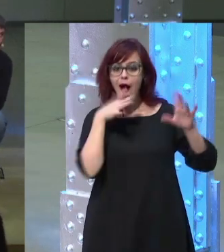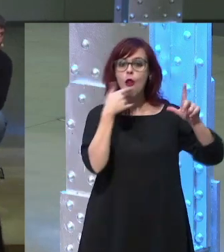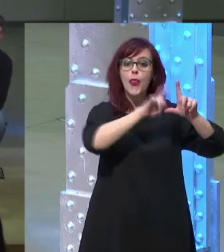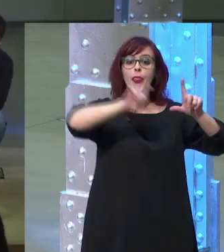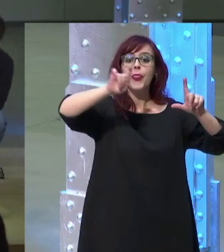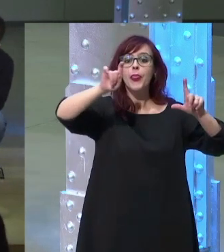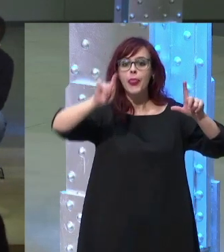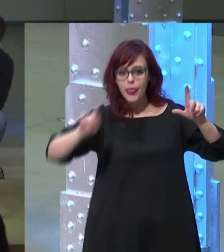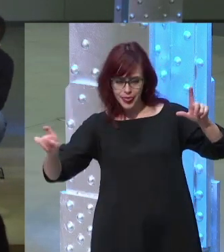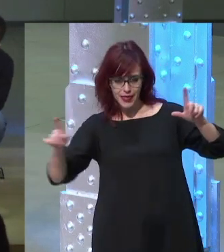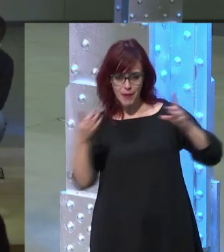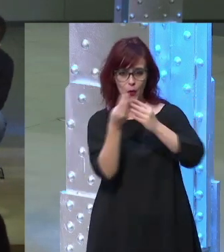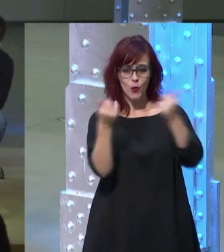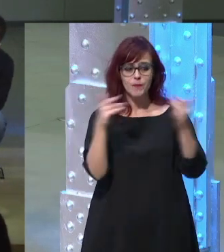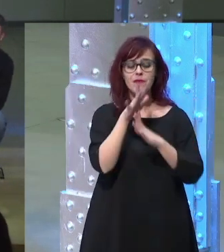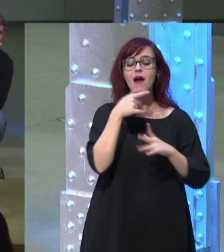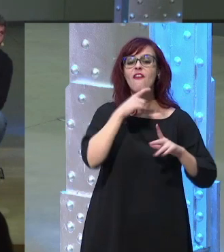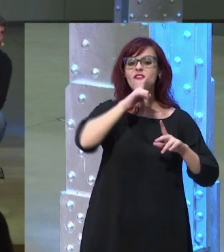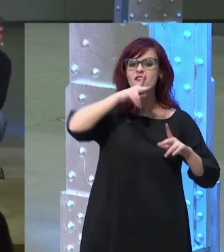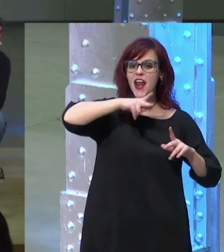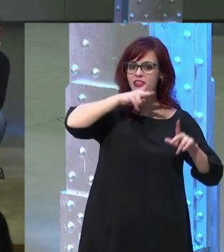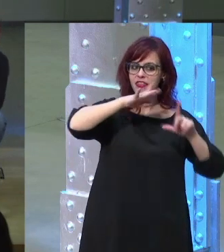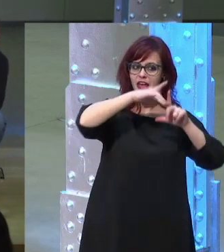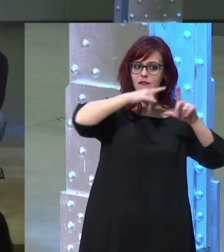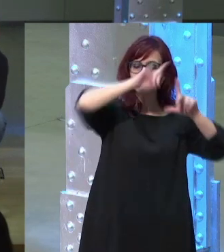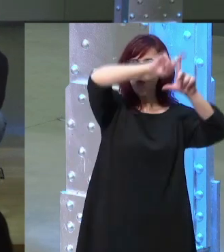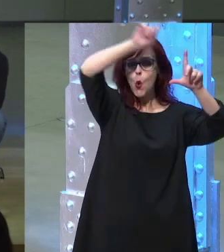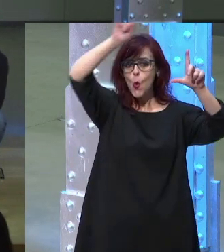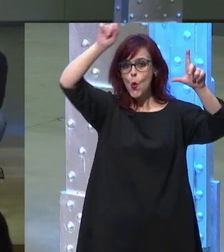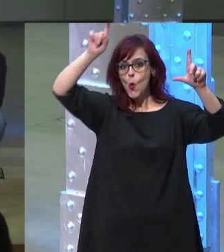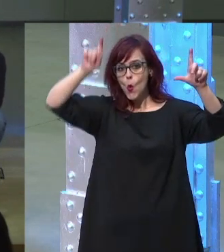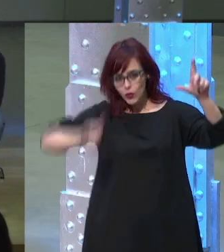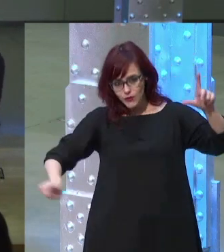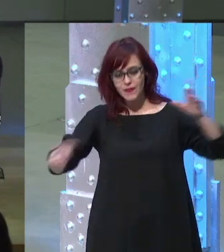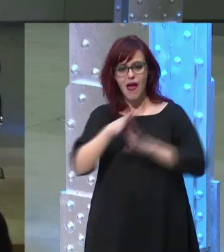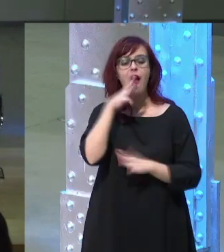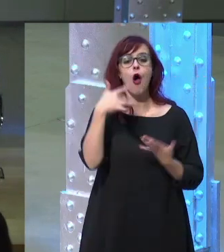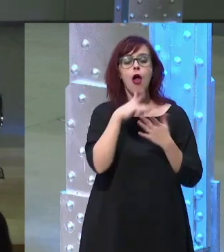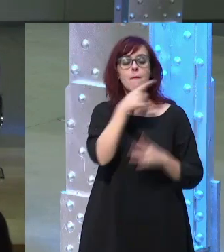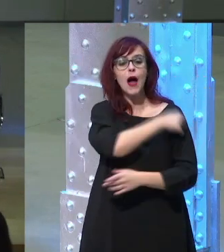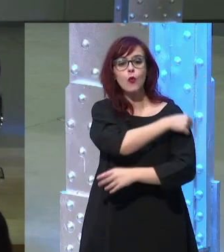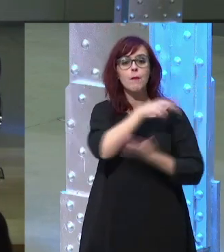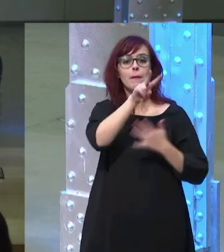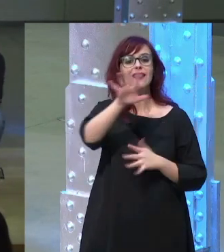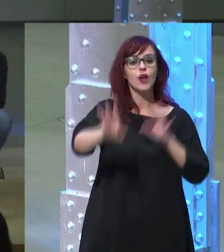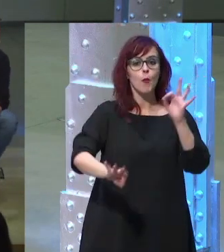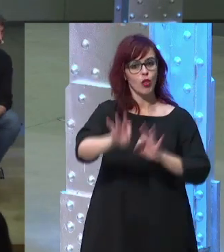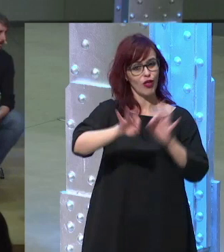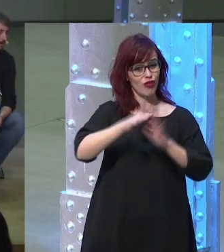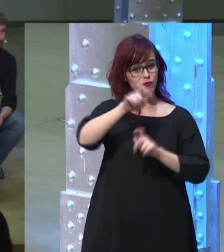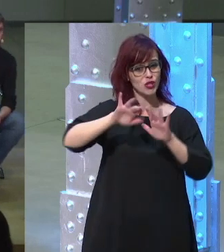¿no? Y veis que la plataforma verde se está haciendo un poquito más ancha. Vamos a vacunar ahora al 25%